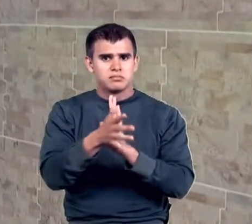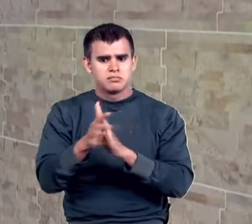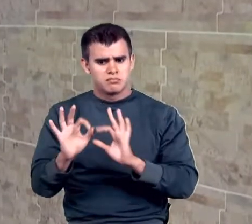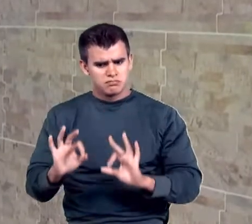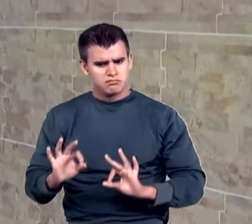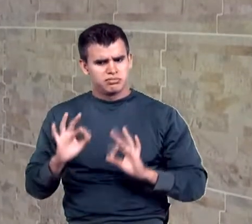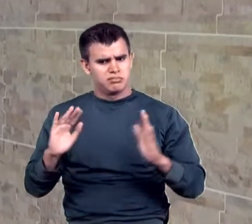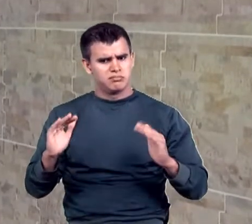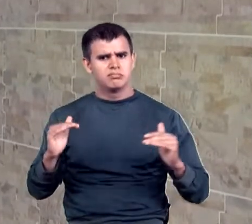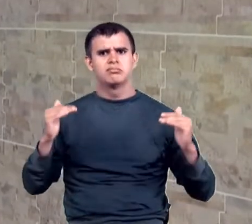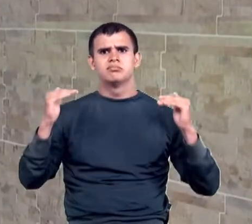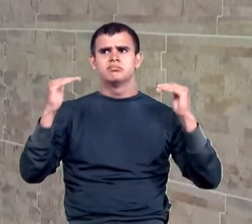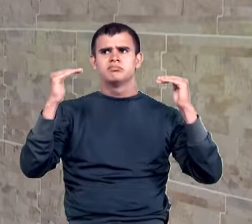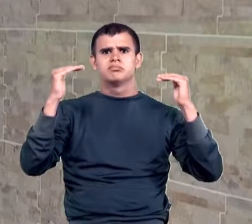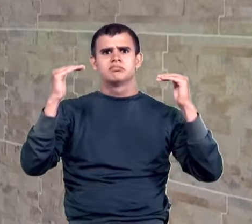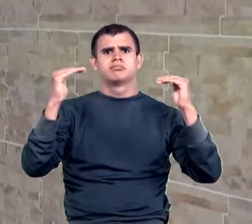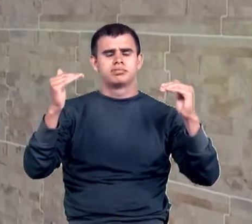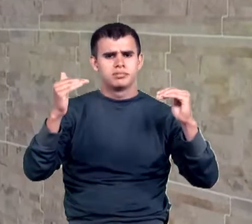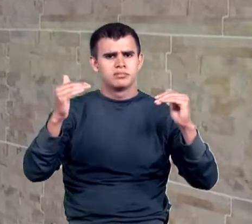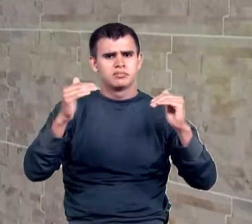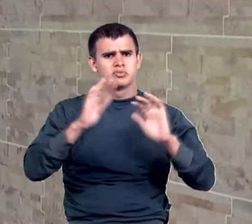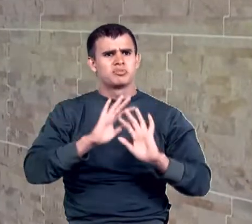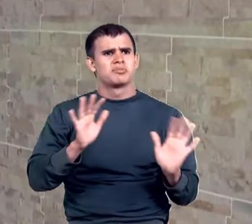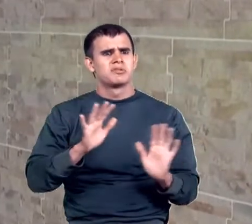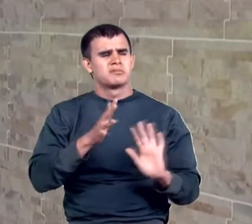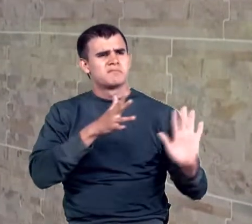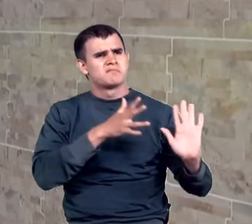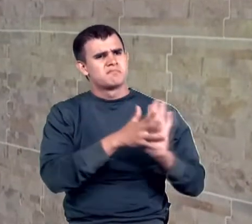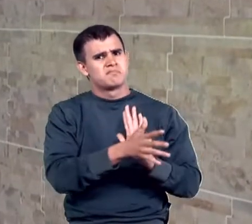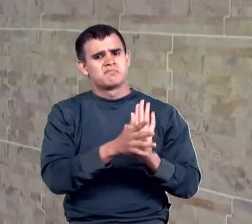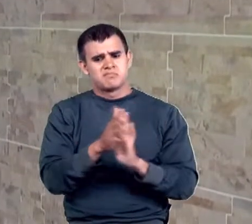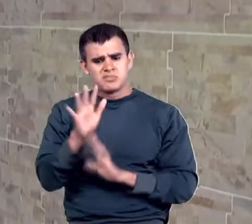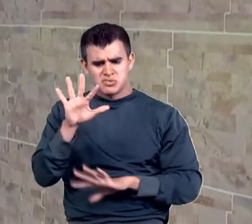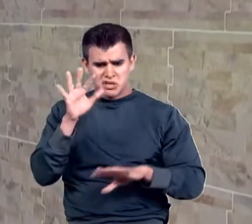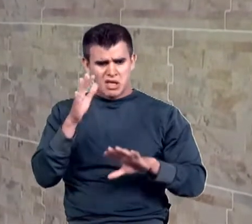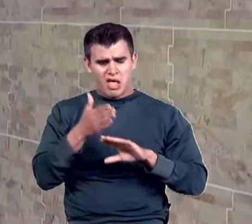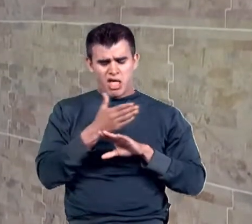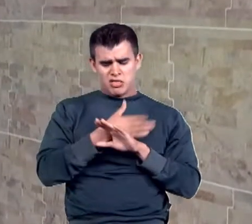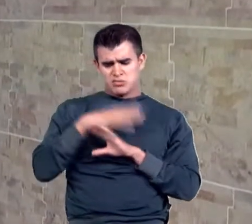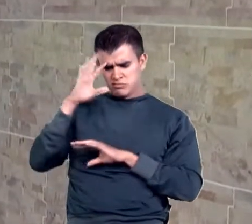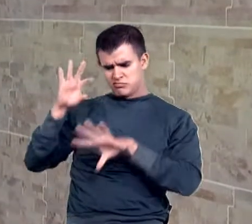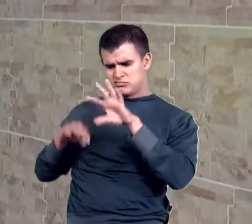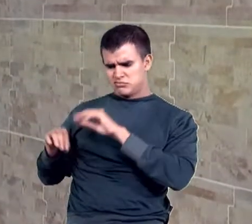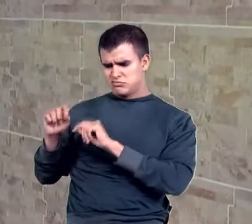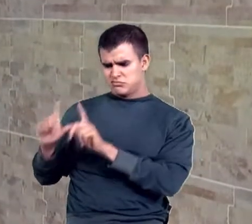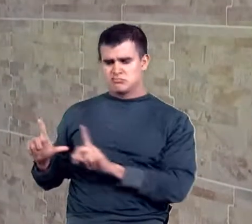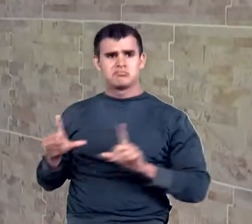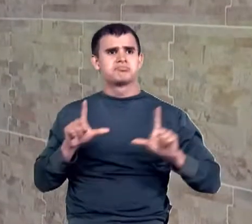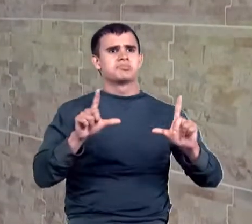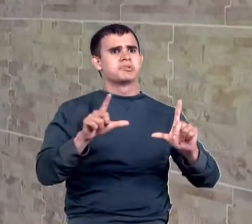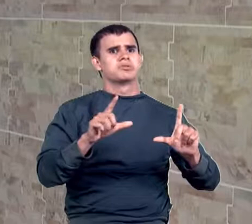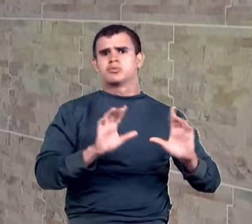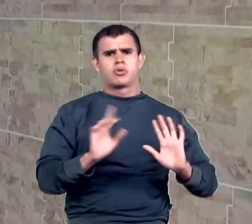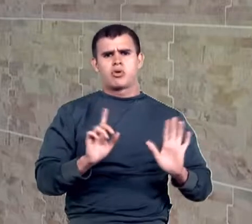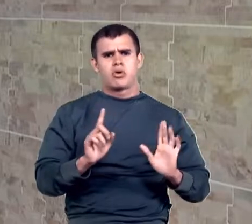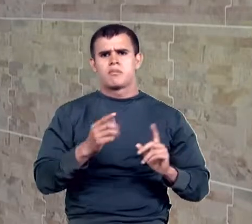comunicación que esté a la vanguardia, que no sea una comunicación que solamente se generó un gráfico y ya, sino que pueda permitirse llevar